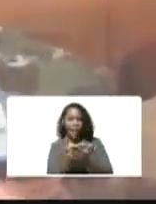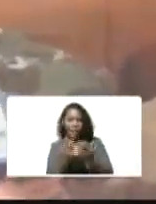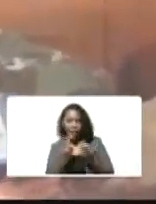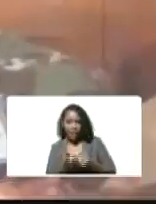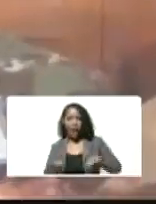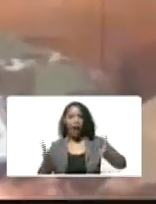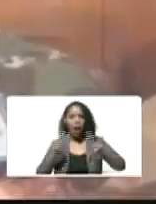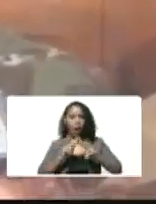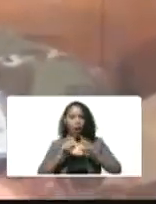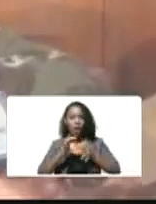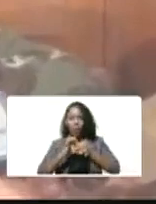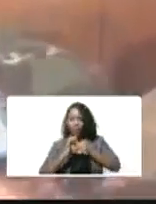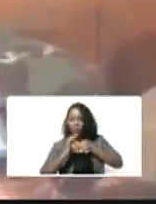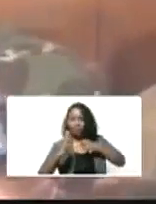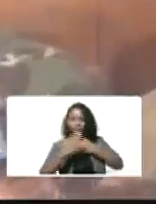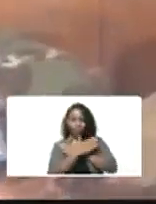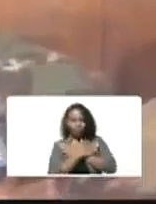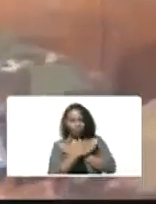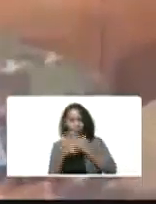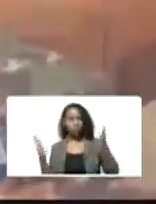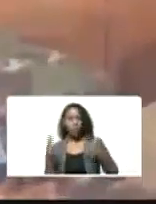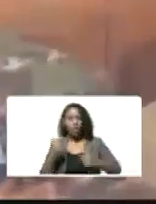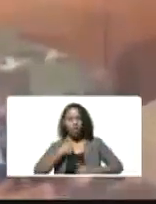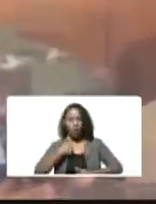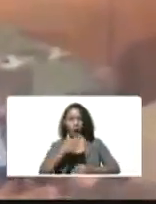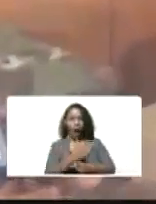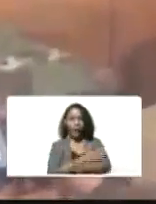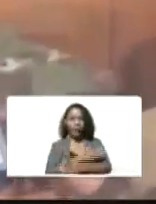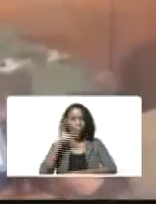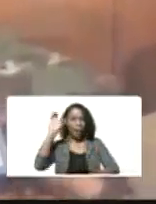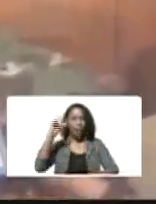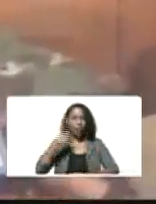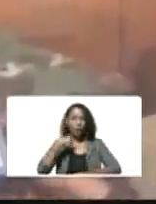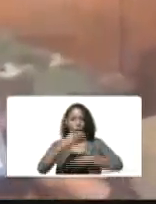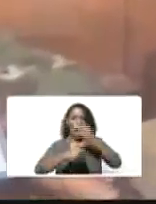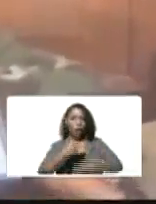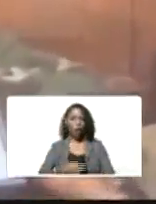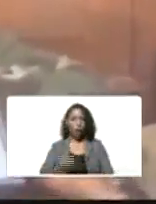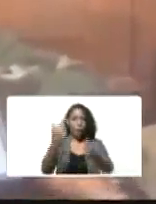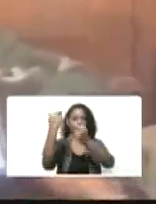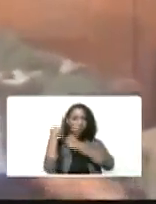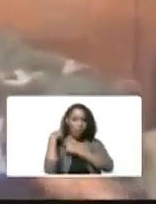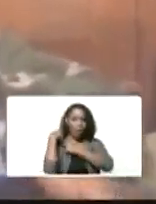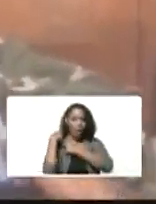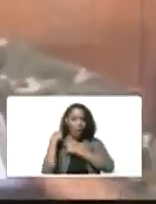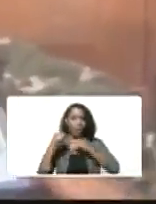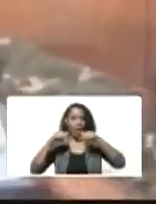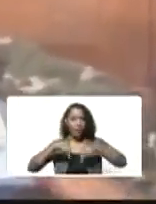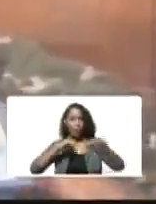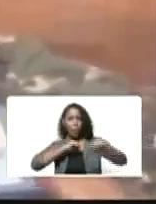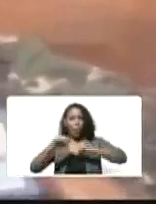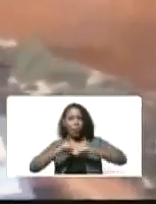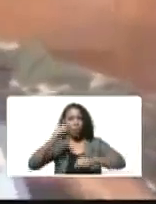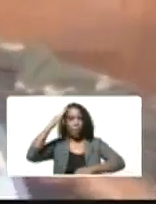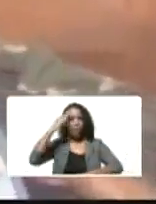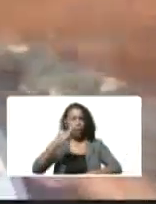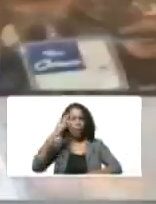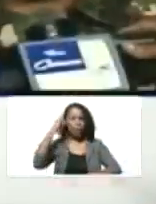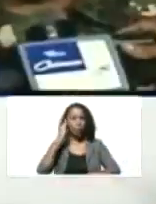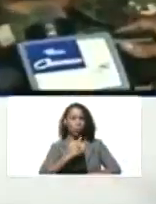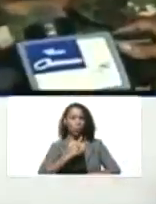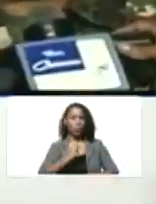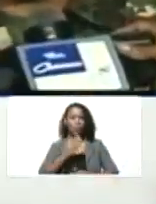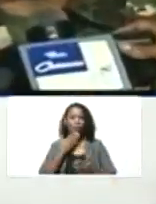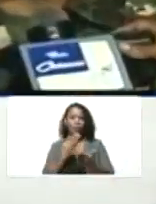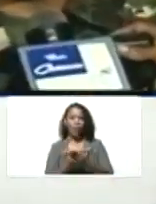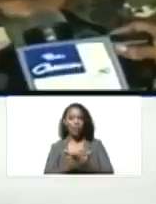su desprendimiento, y yo ante el país y ante ustedes asumo la responsabilidad de este movimiento militar bolivariano.